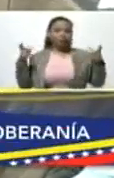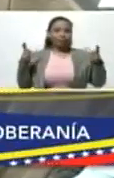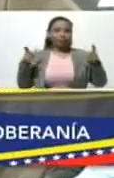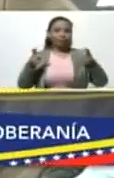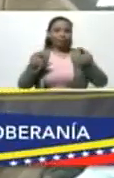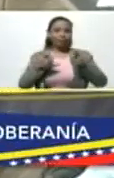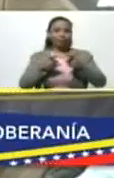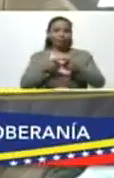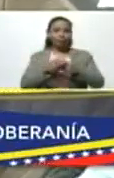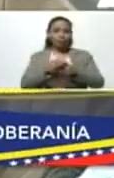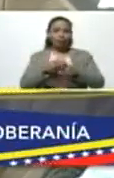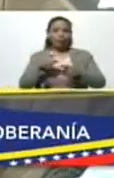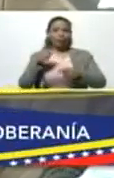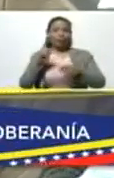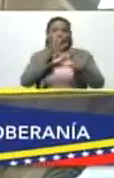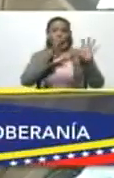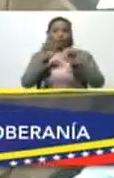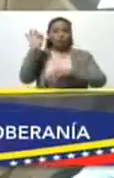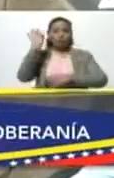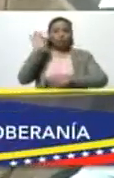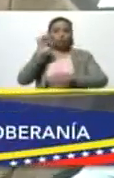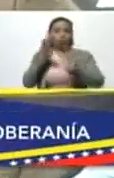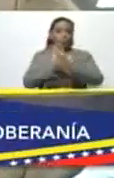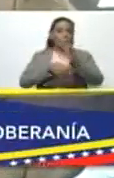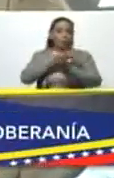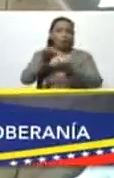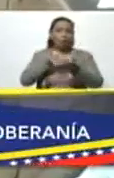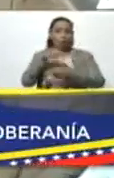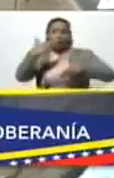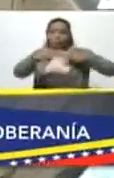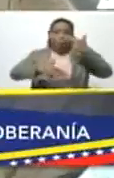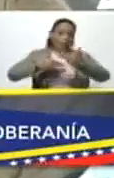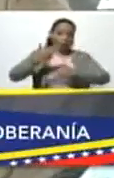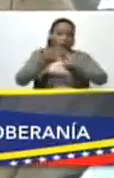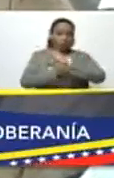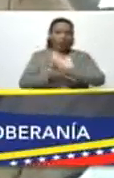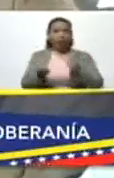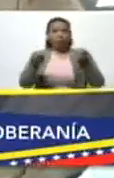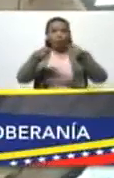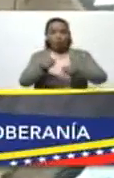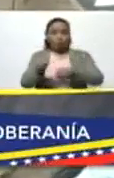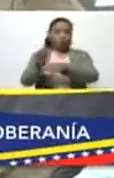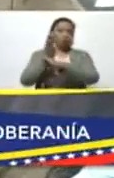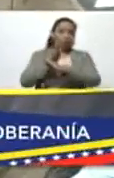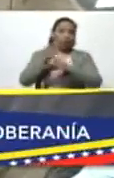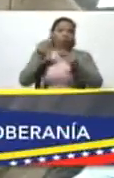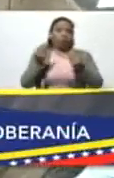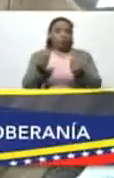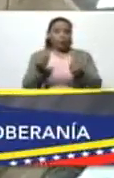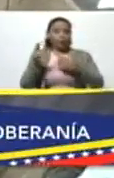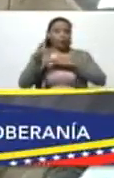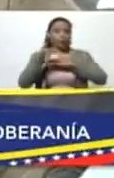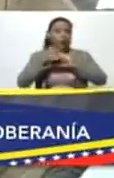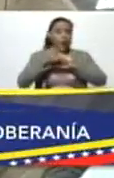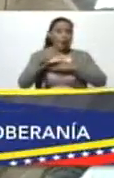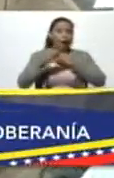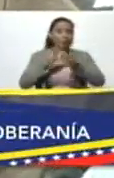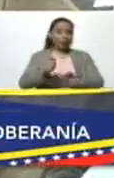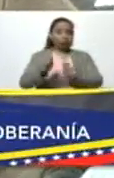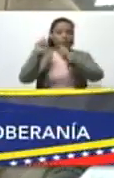estado Miranda en más de un 90%. En los temas económicos, en medio del bloqueo y las sanciones que nos tocó a nosotros asumir la